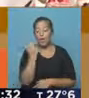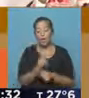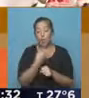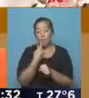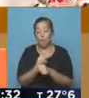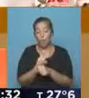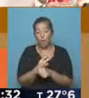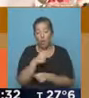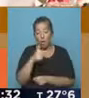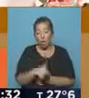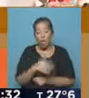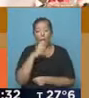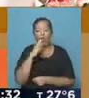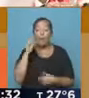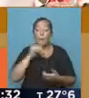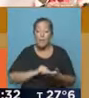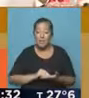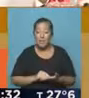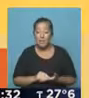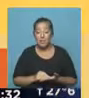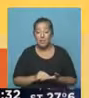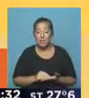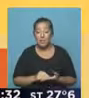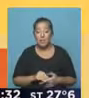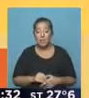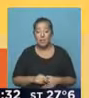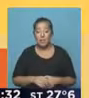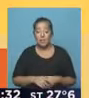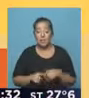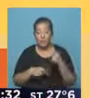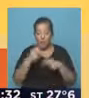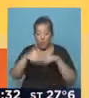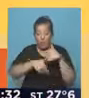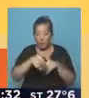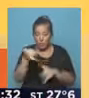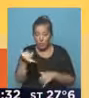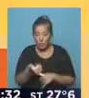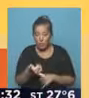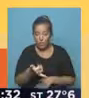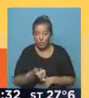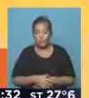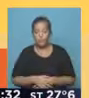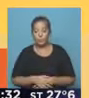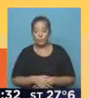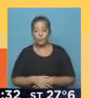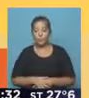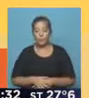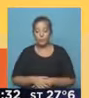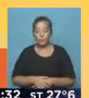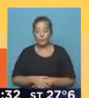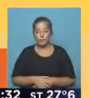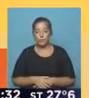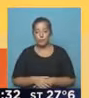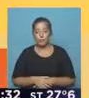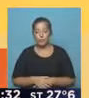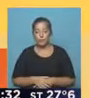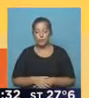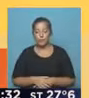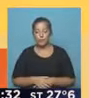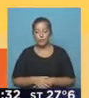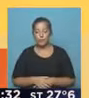ahora hay un matiz más dentro de lo que se dirime mañana en esta elección compartiendo lo que planteaban los compañeros pero